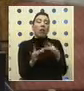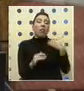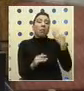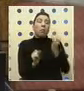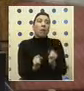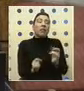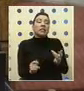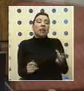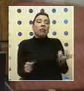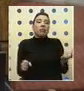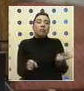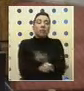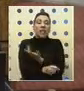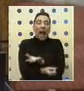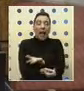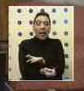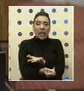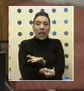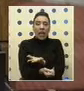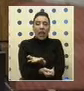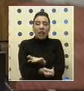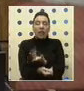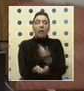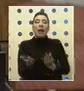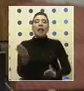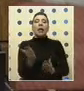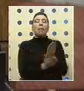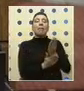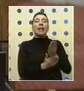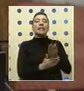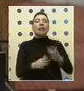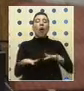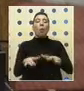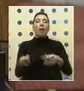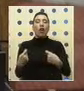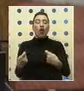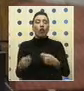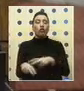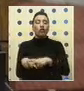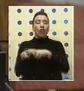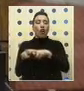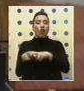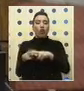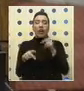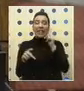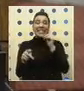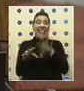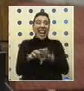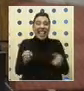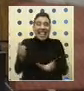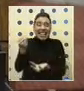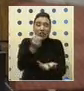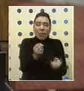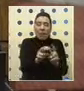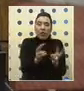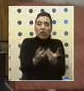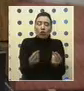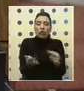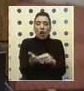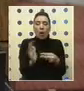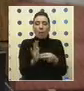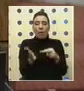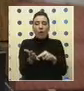lamentar una tragedia para que se active la ejecución de los recursos, que paradójicamente están disponibles para remediar los problemas